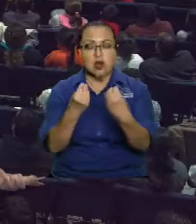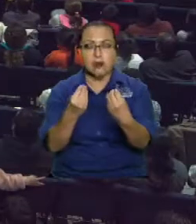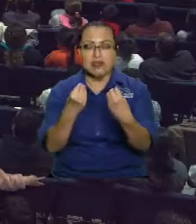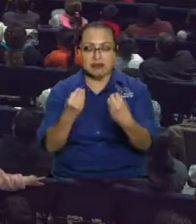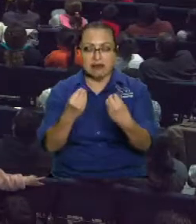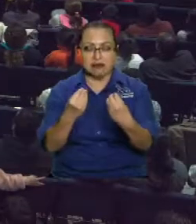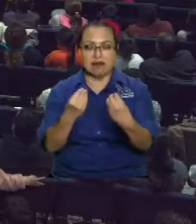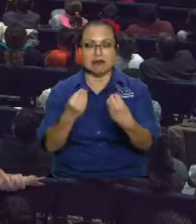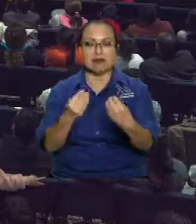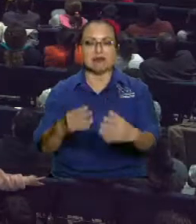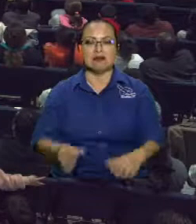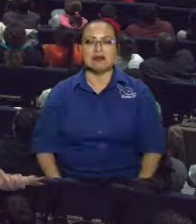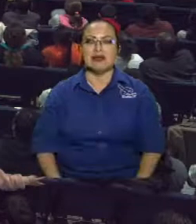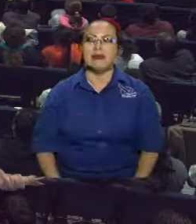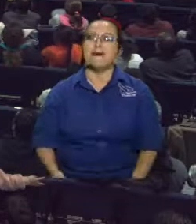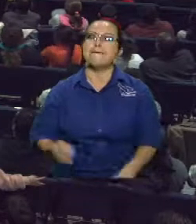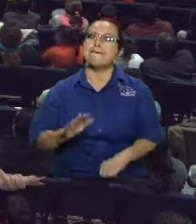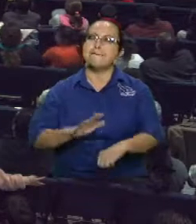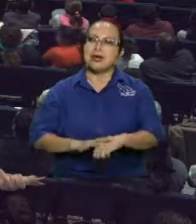que la comida.